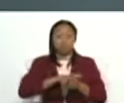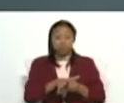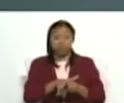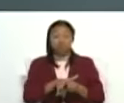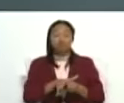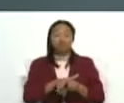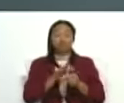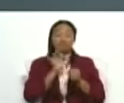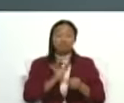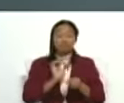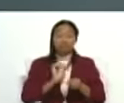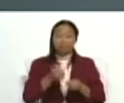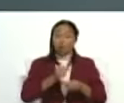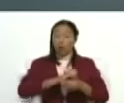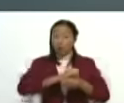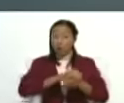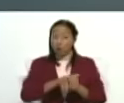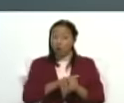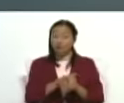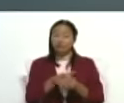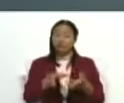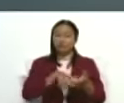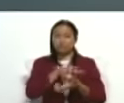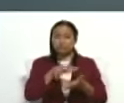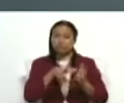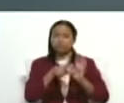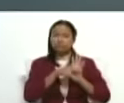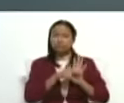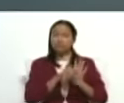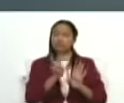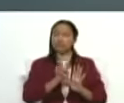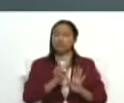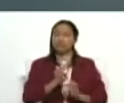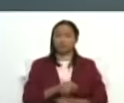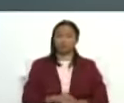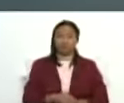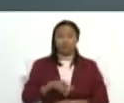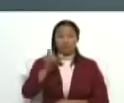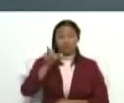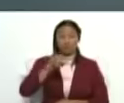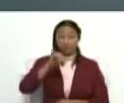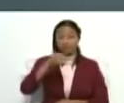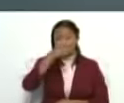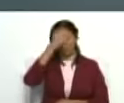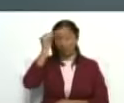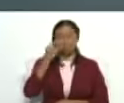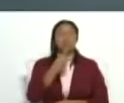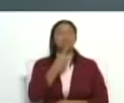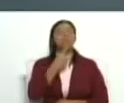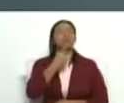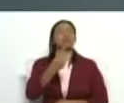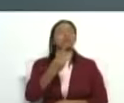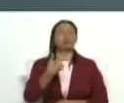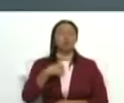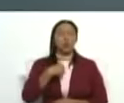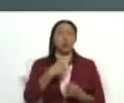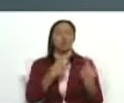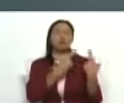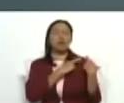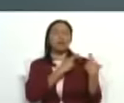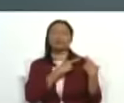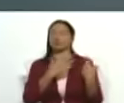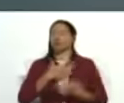la cuarentena, ¿no? Entonces, este se ha llenado la boca de decir en el mundo que él fue el responsable. Es